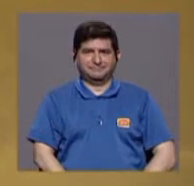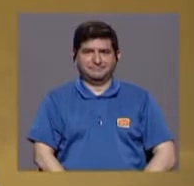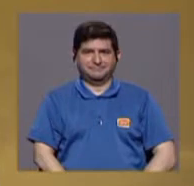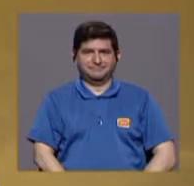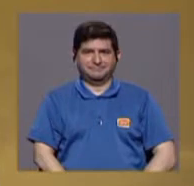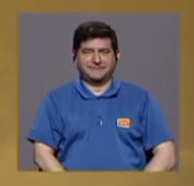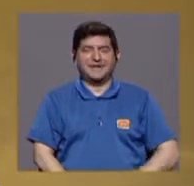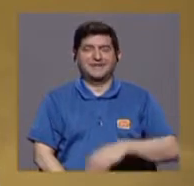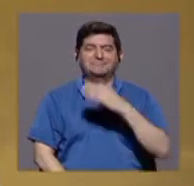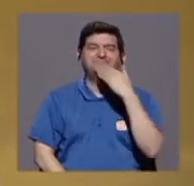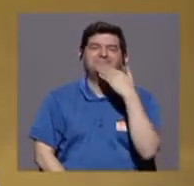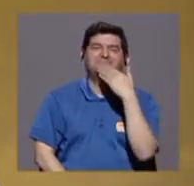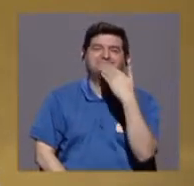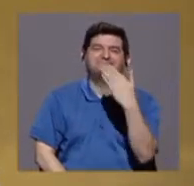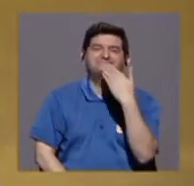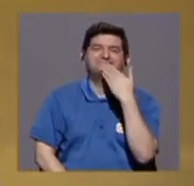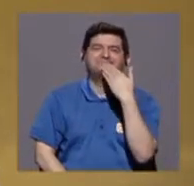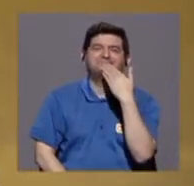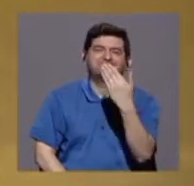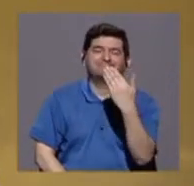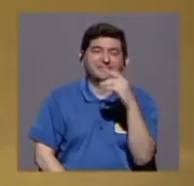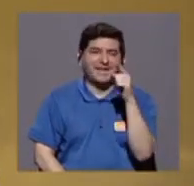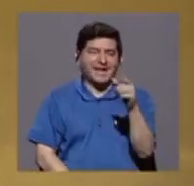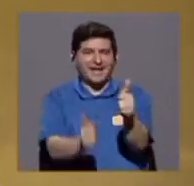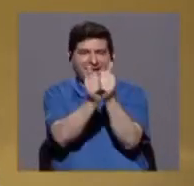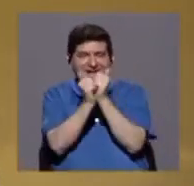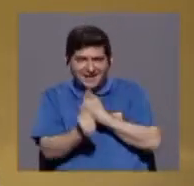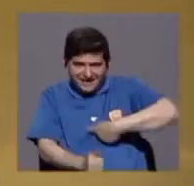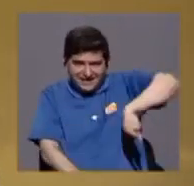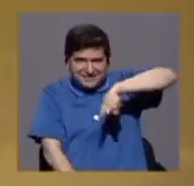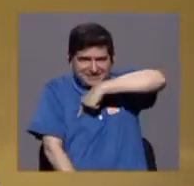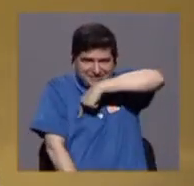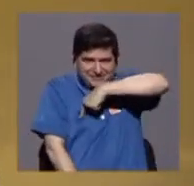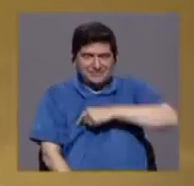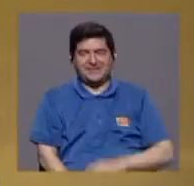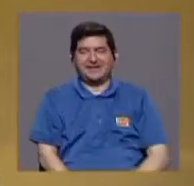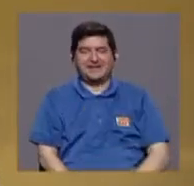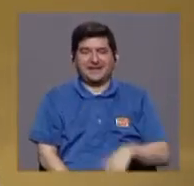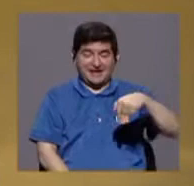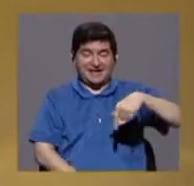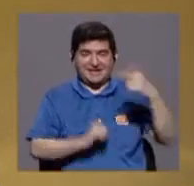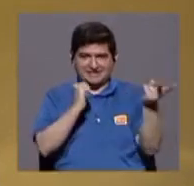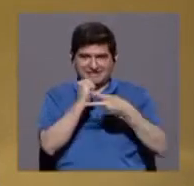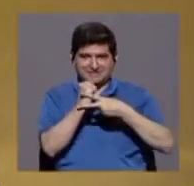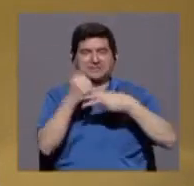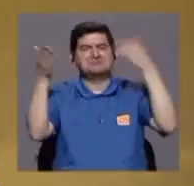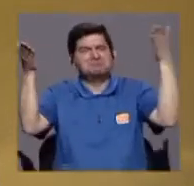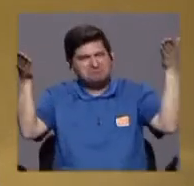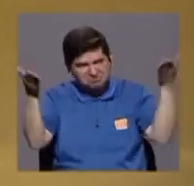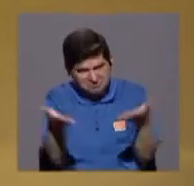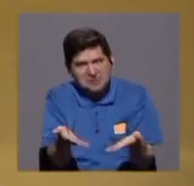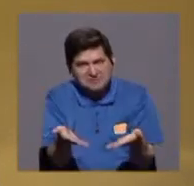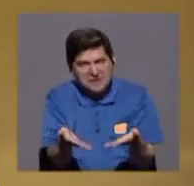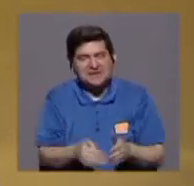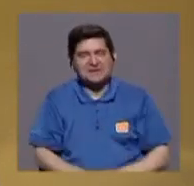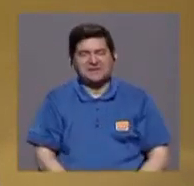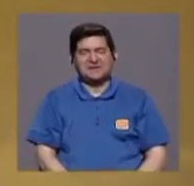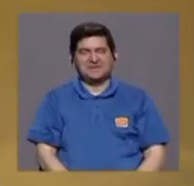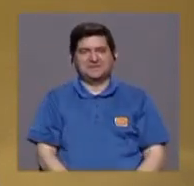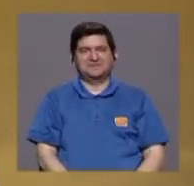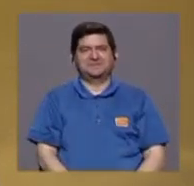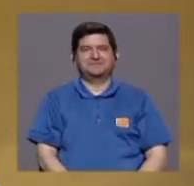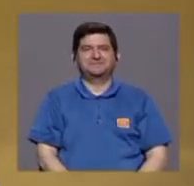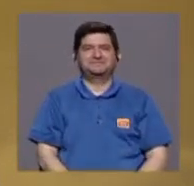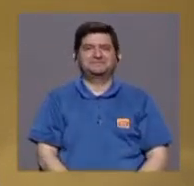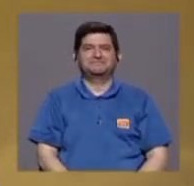tenemos que agradecer el que él nos pueda acompañar en esta ocasión. Bienvenido, don Héctor,